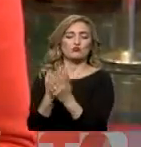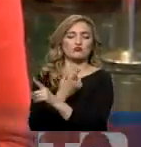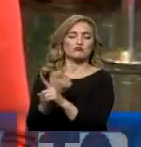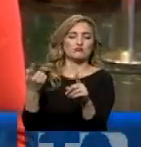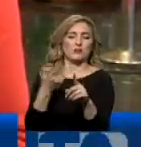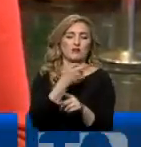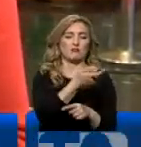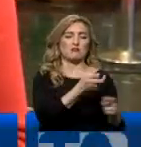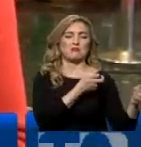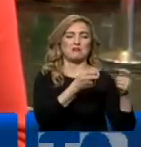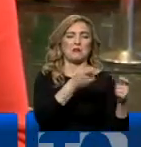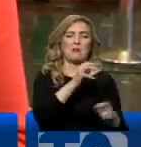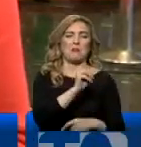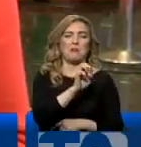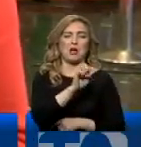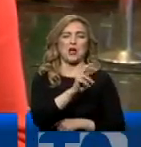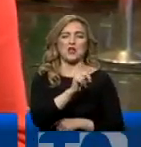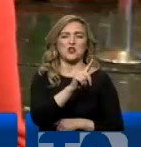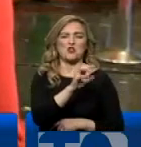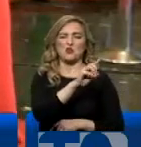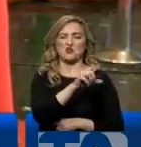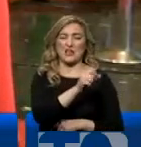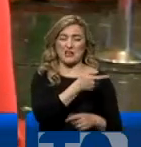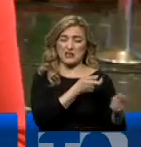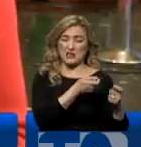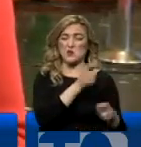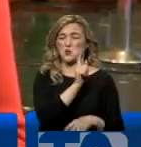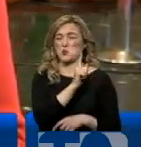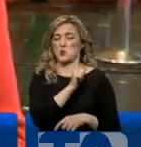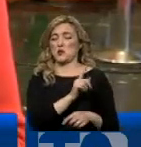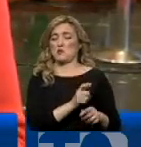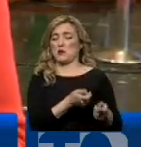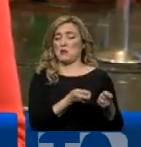la que conduce el oficialista Daniel Mendoza. Esto